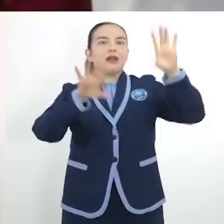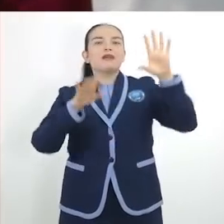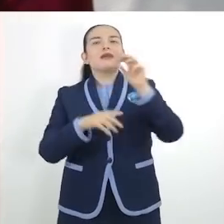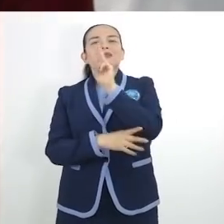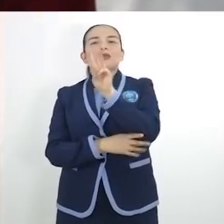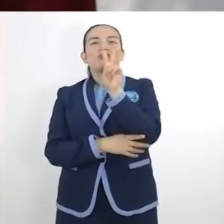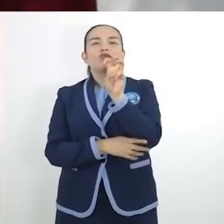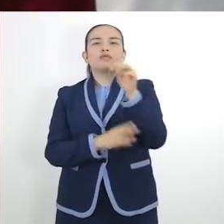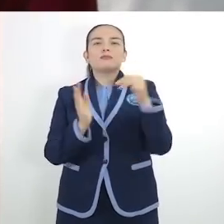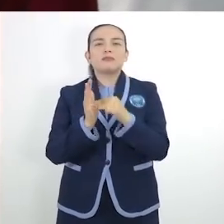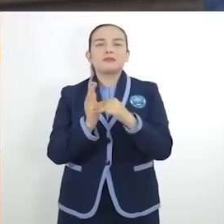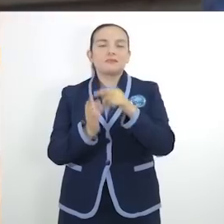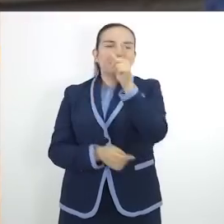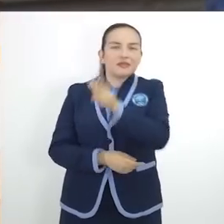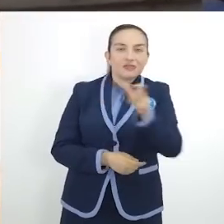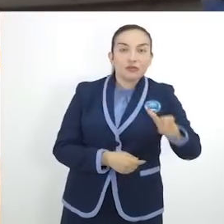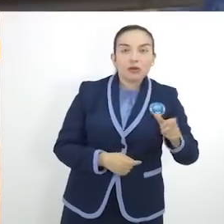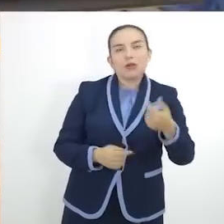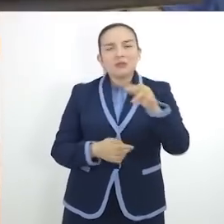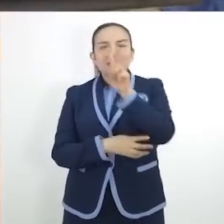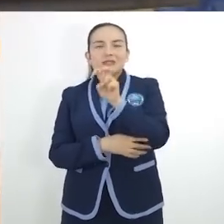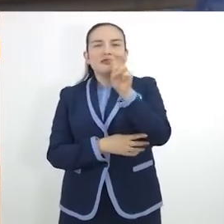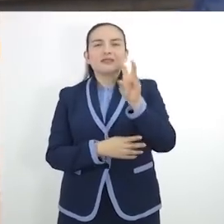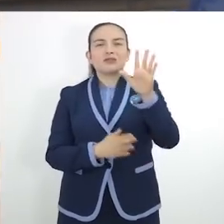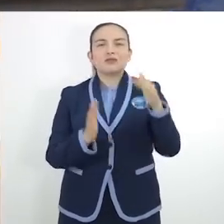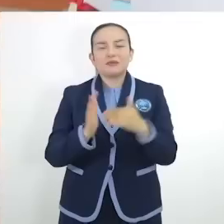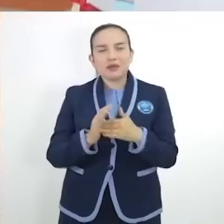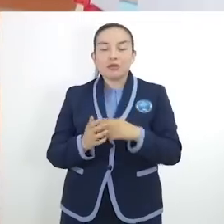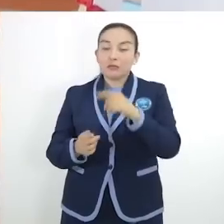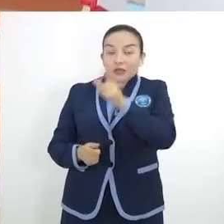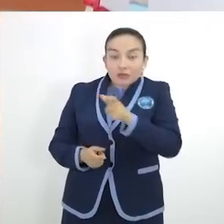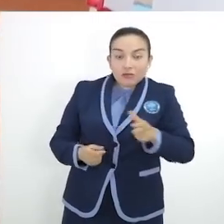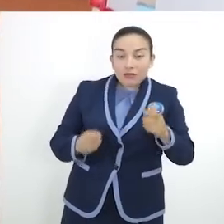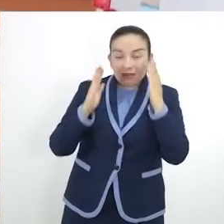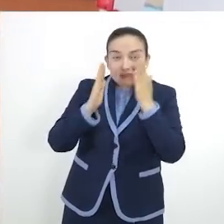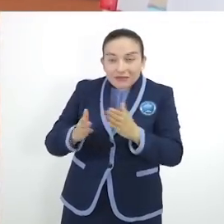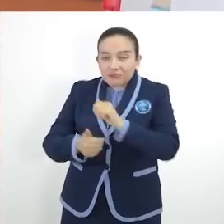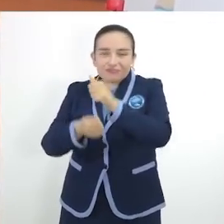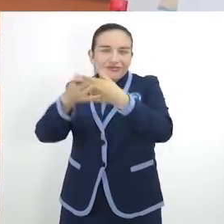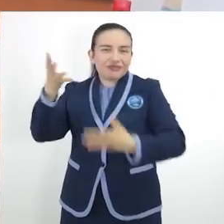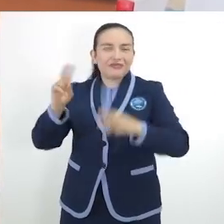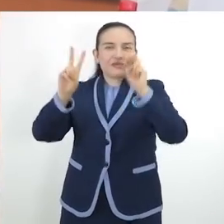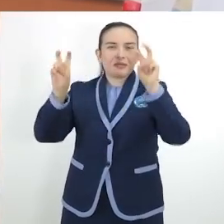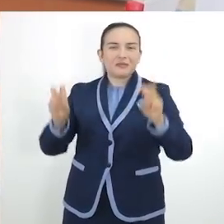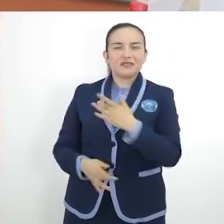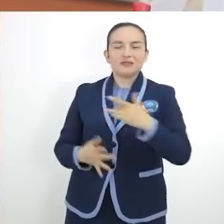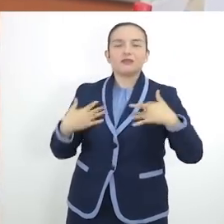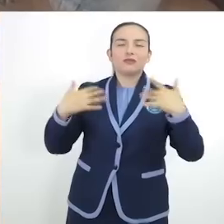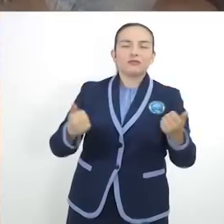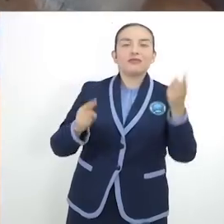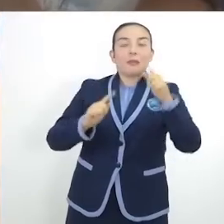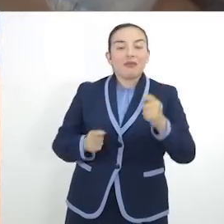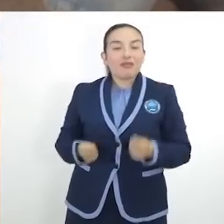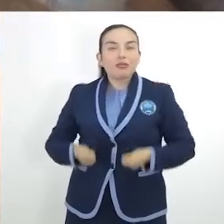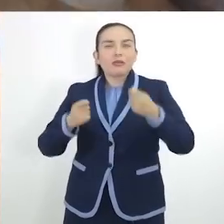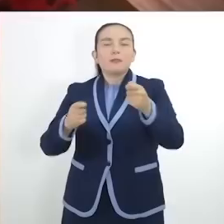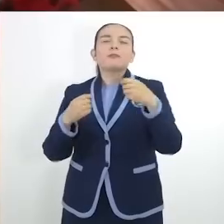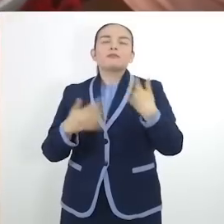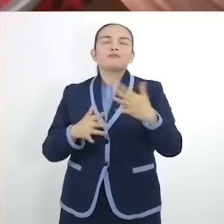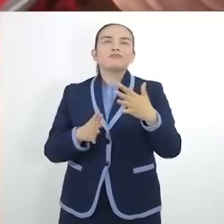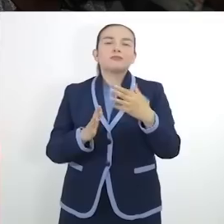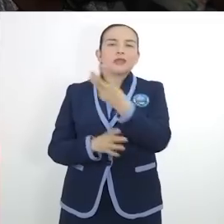de 38.000 personas con 77.000 atenciones médicas en diferentes especialidades de la salud y la entrega